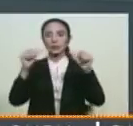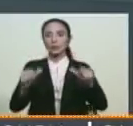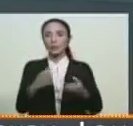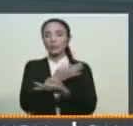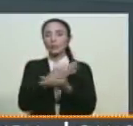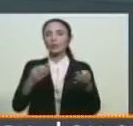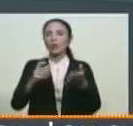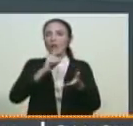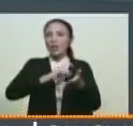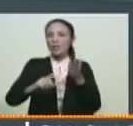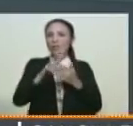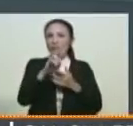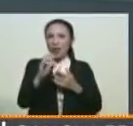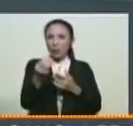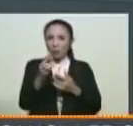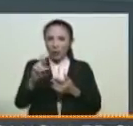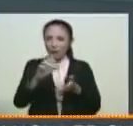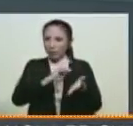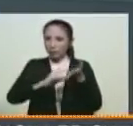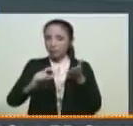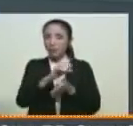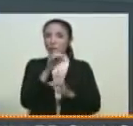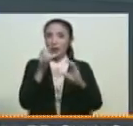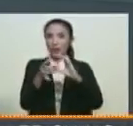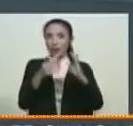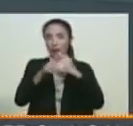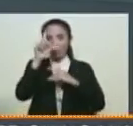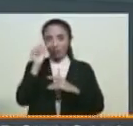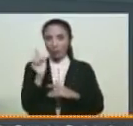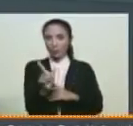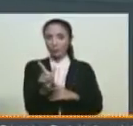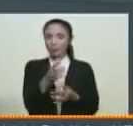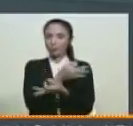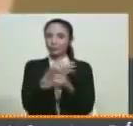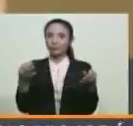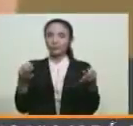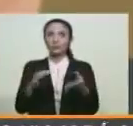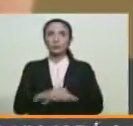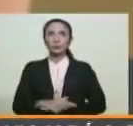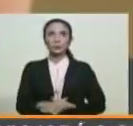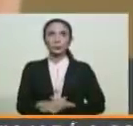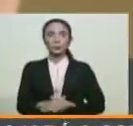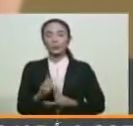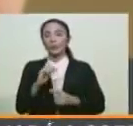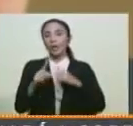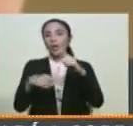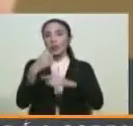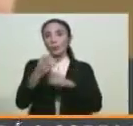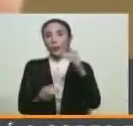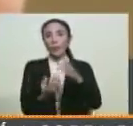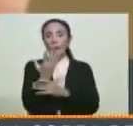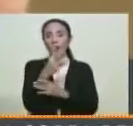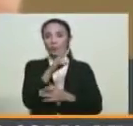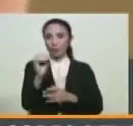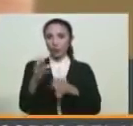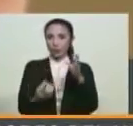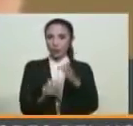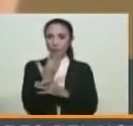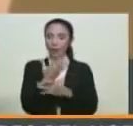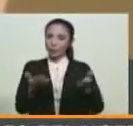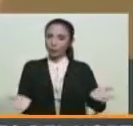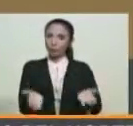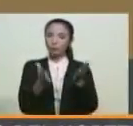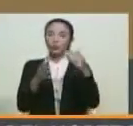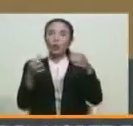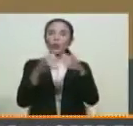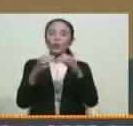QR del carnet del Partido Socialista vamos, después de la victoria del 20 de mayo, a impulsar cursos de formación